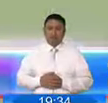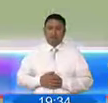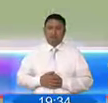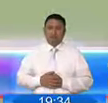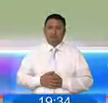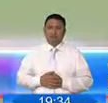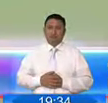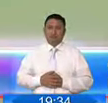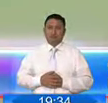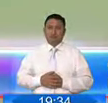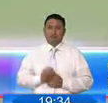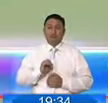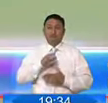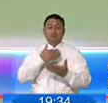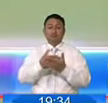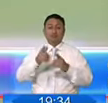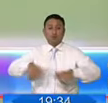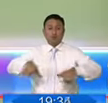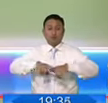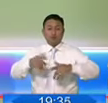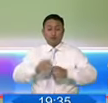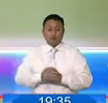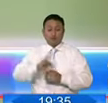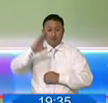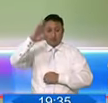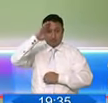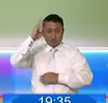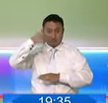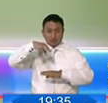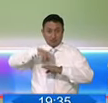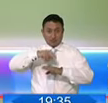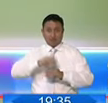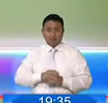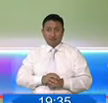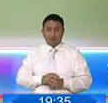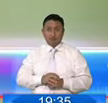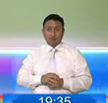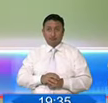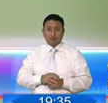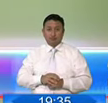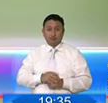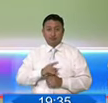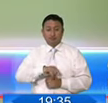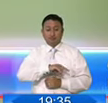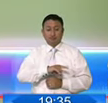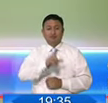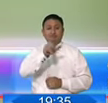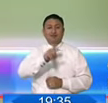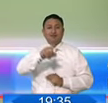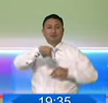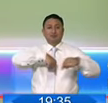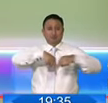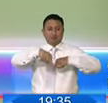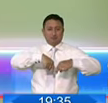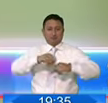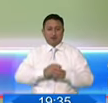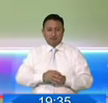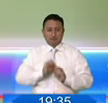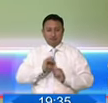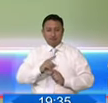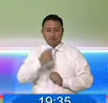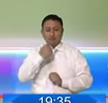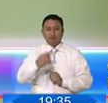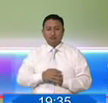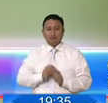al llegar al lugar que toma contacto con lo que es policía nacional dónde estás los cuales nos